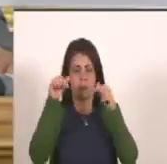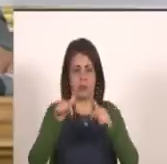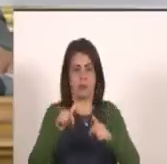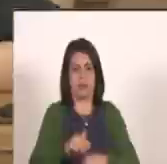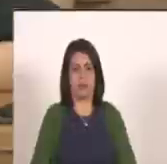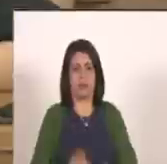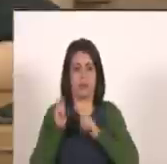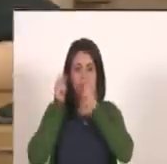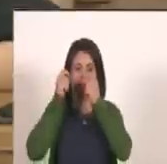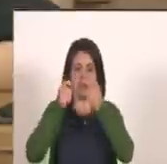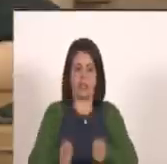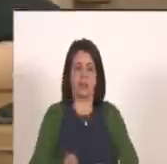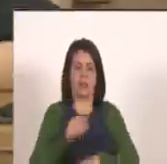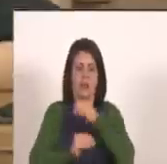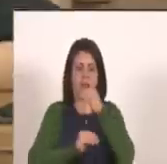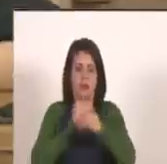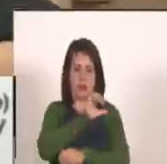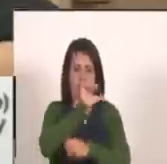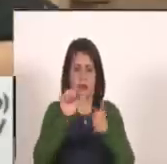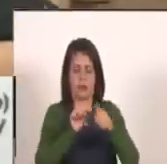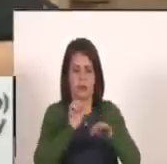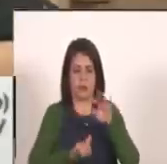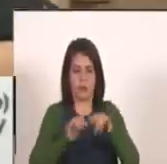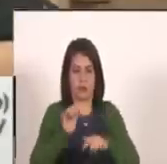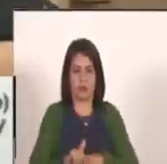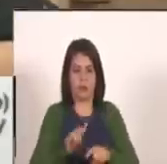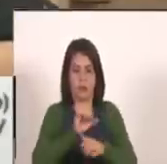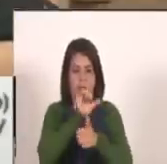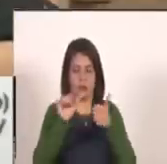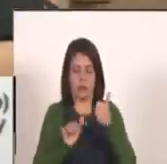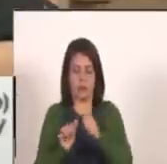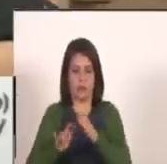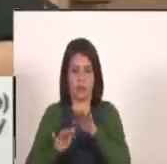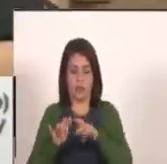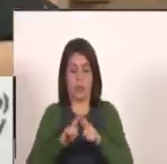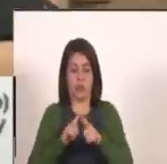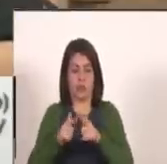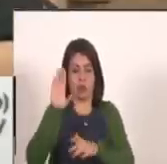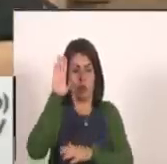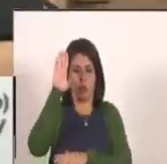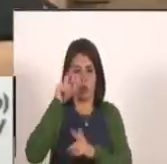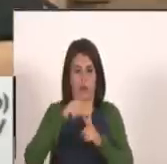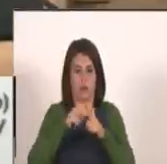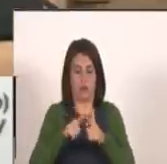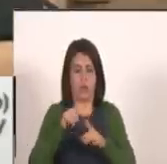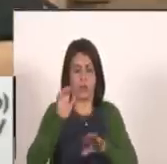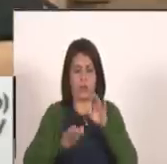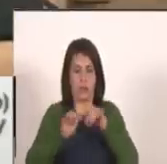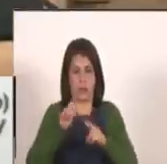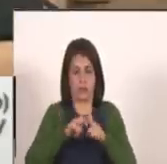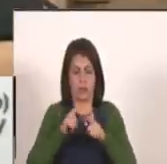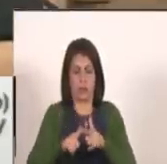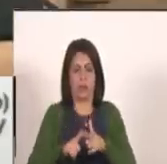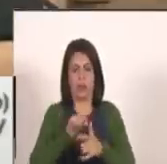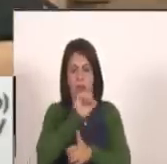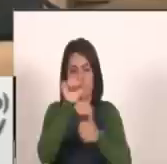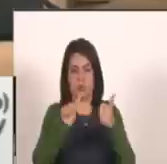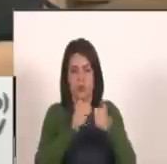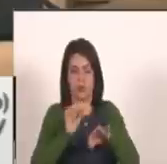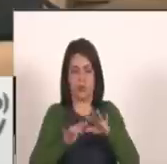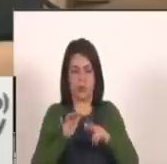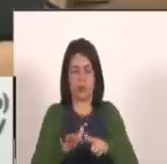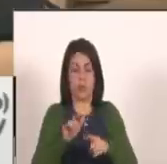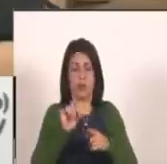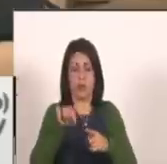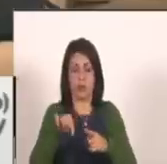secretaria. Designación de una subsecretaria o subsecretario y juramentación de la secretaria y la subsecretaria